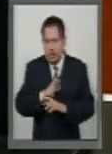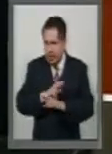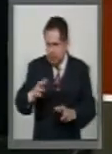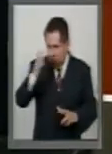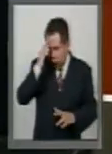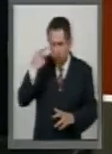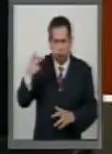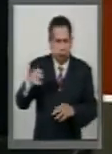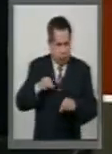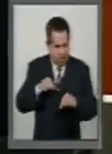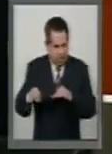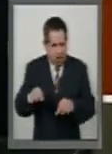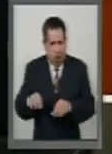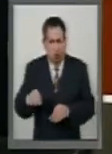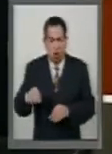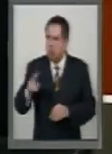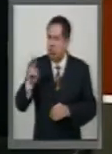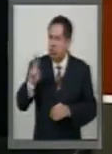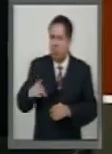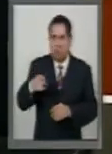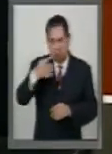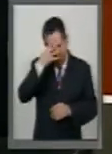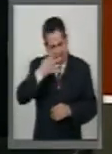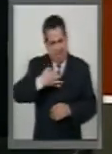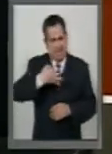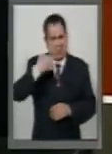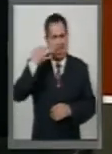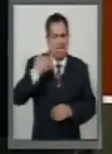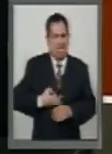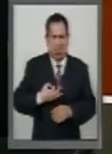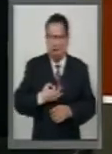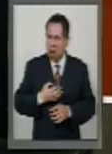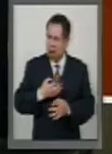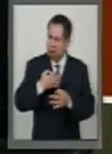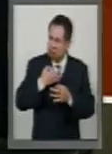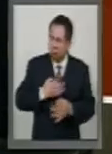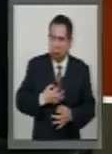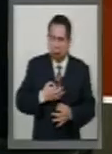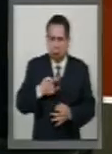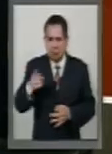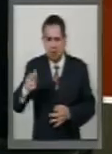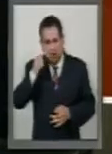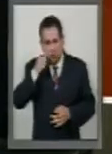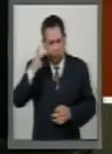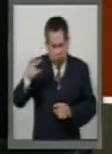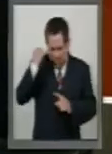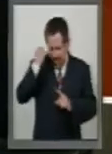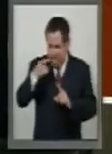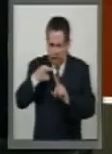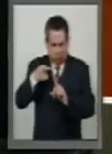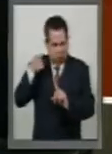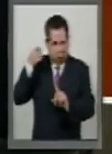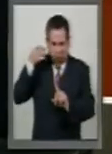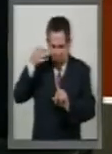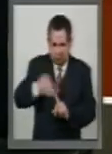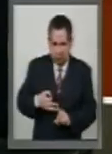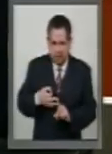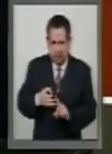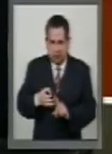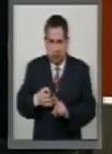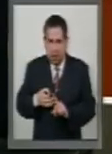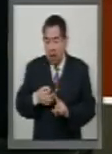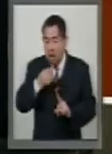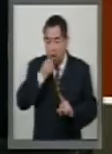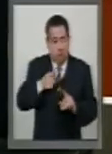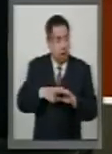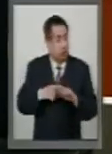reconocerle su trabajo, su dignidad siempre en anteponer sus principios a incluso